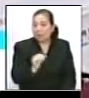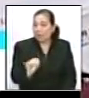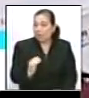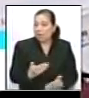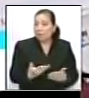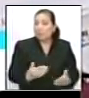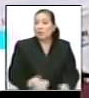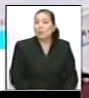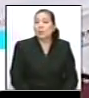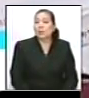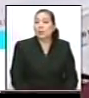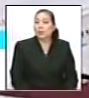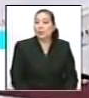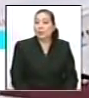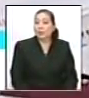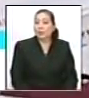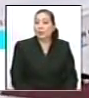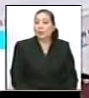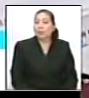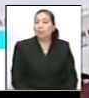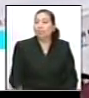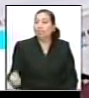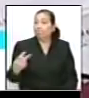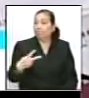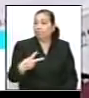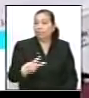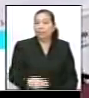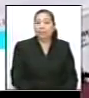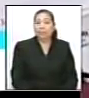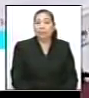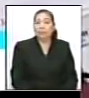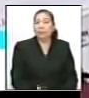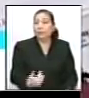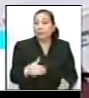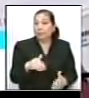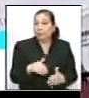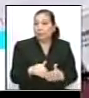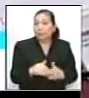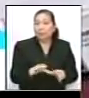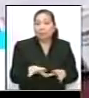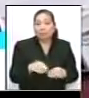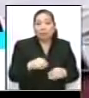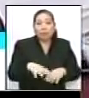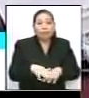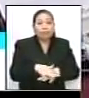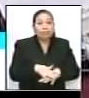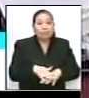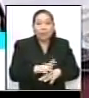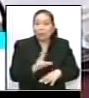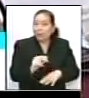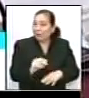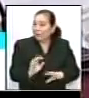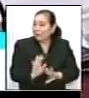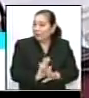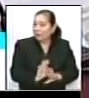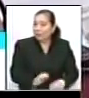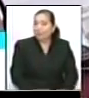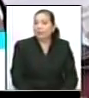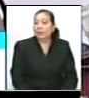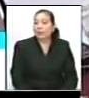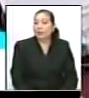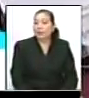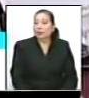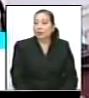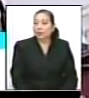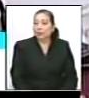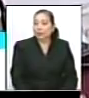cosas. Y en segundo lugar, lo que se va a votar ahora es la admisión a trámite. No se va aún